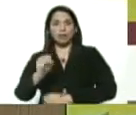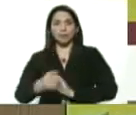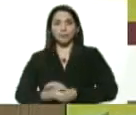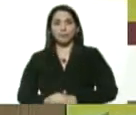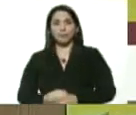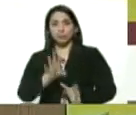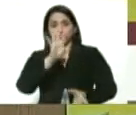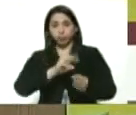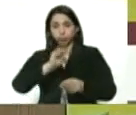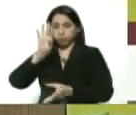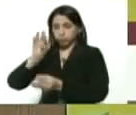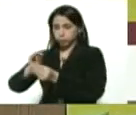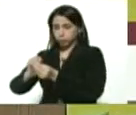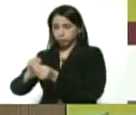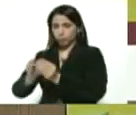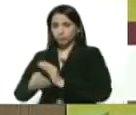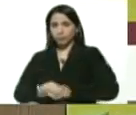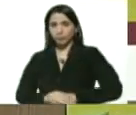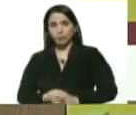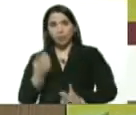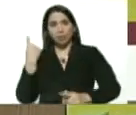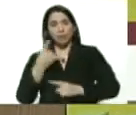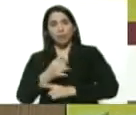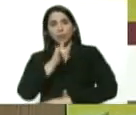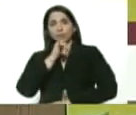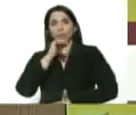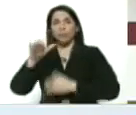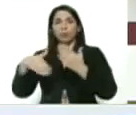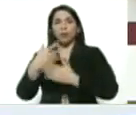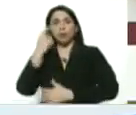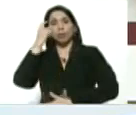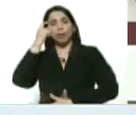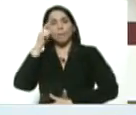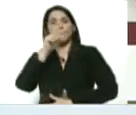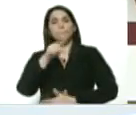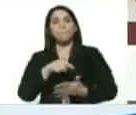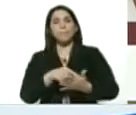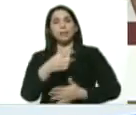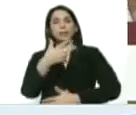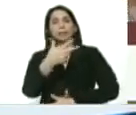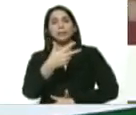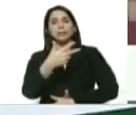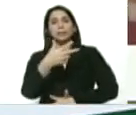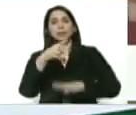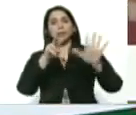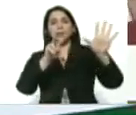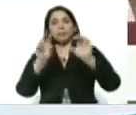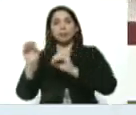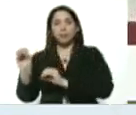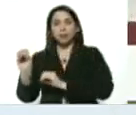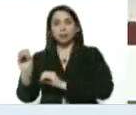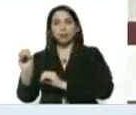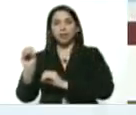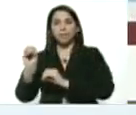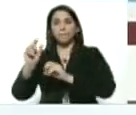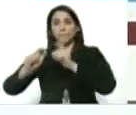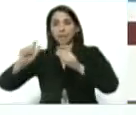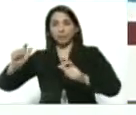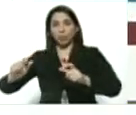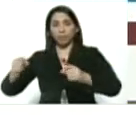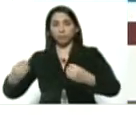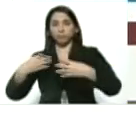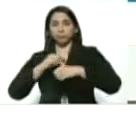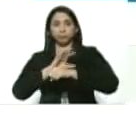consecuencia debemos reportar al día de hoy mil trescientos setenta casos de estos